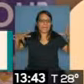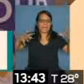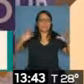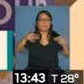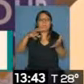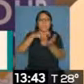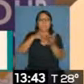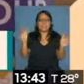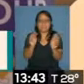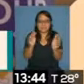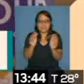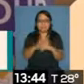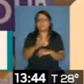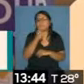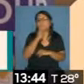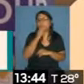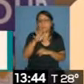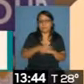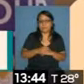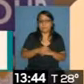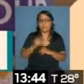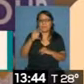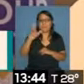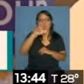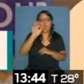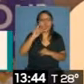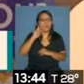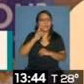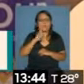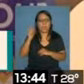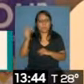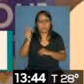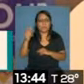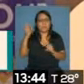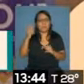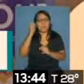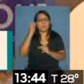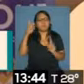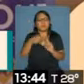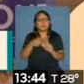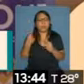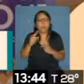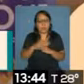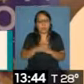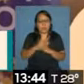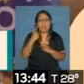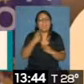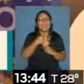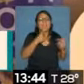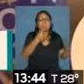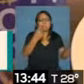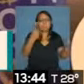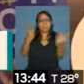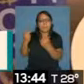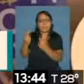pymes, por ejemplo, del sector logística. Y la idea es aprender, bueno, de